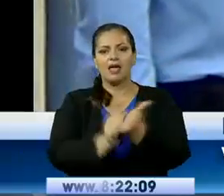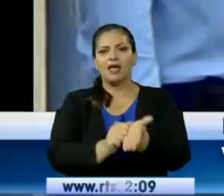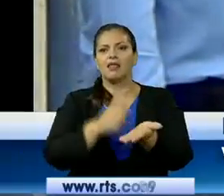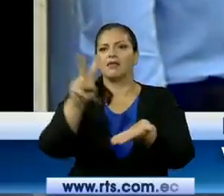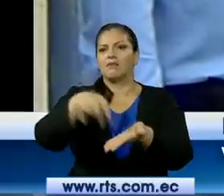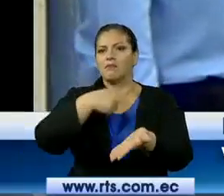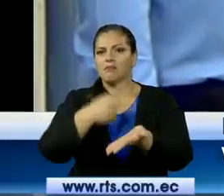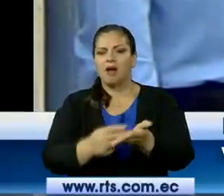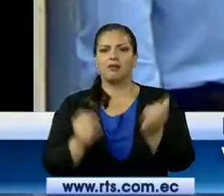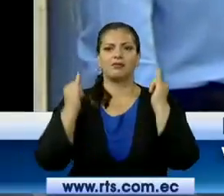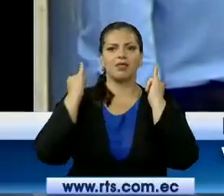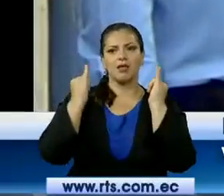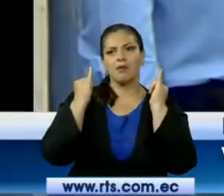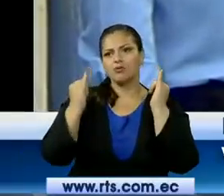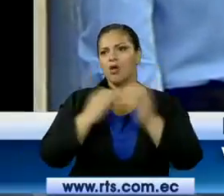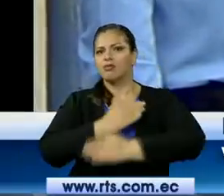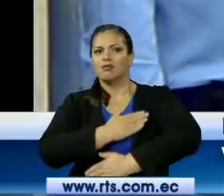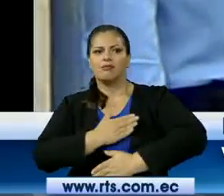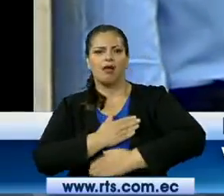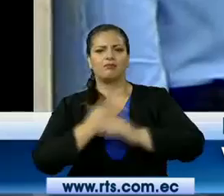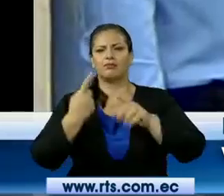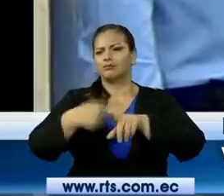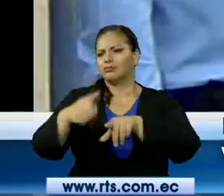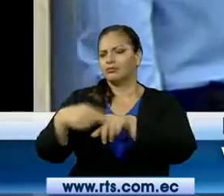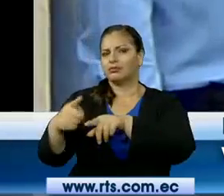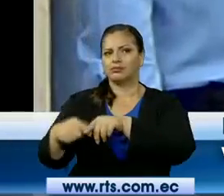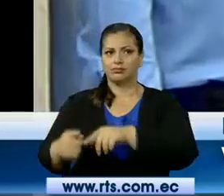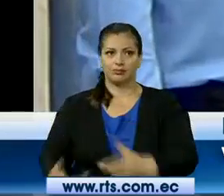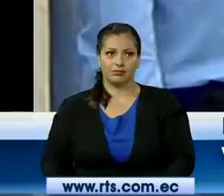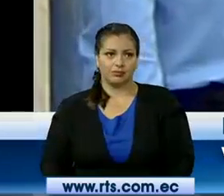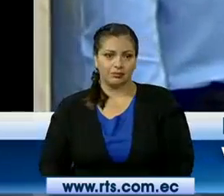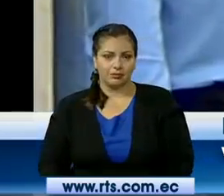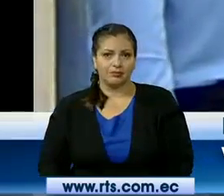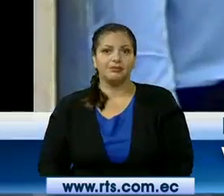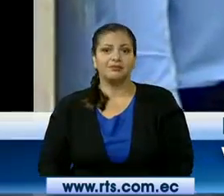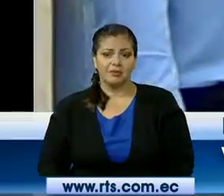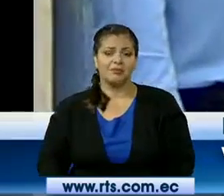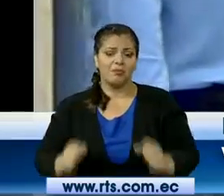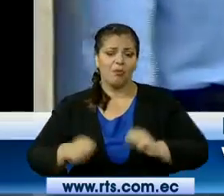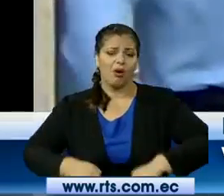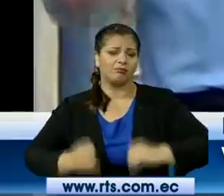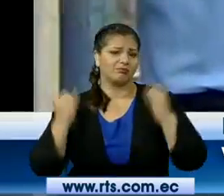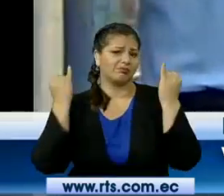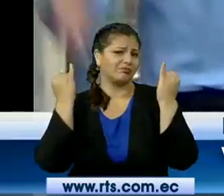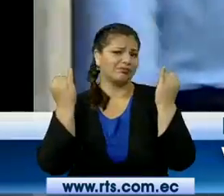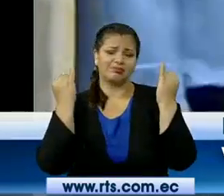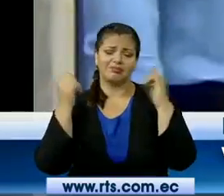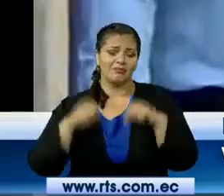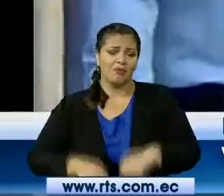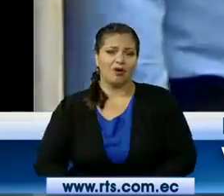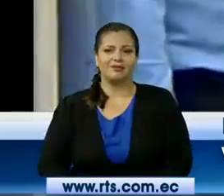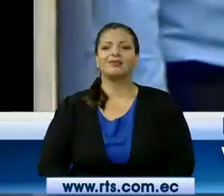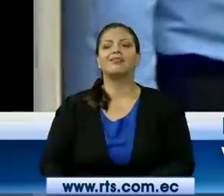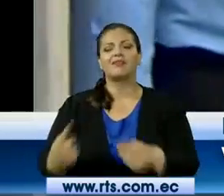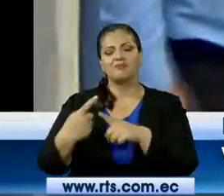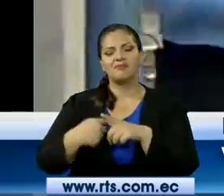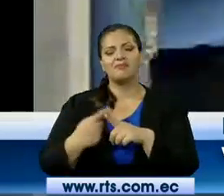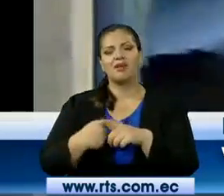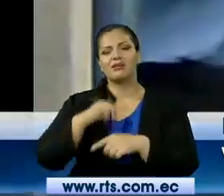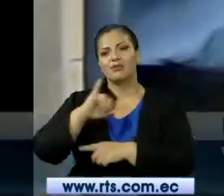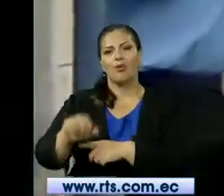diversión y distracción, porque no hay que dejar de divertirse cuando hay que divertirse. Totalmente, y este es el mes propicio para eso. Muchísimas gracias,